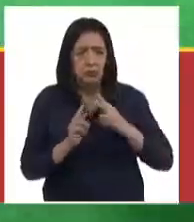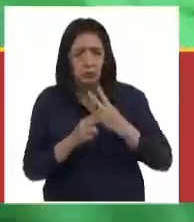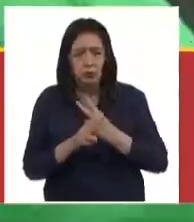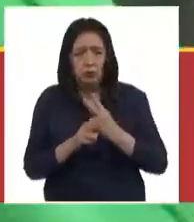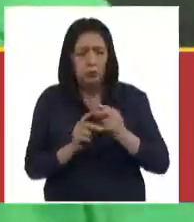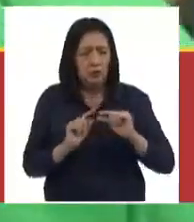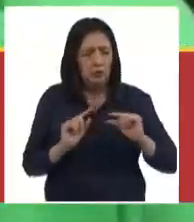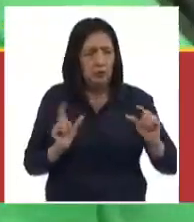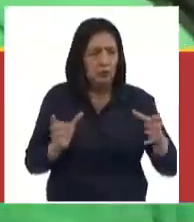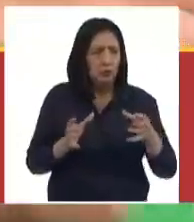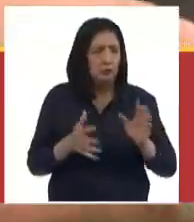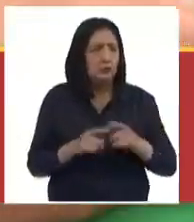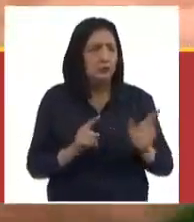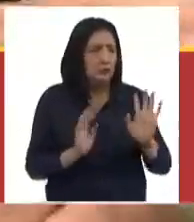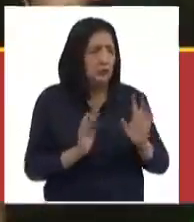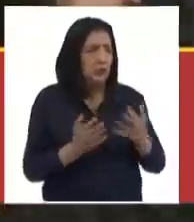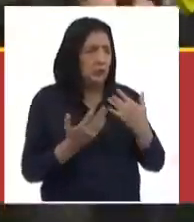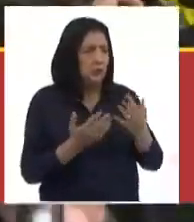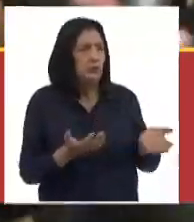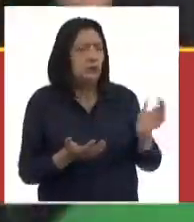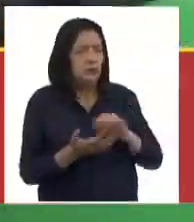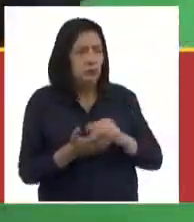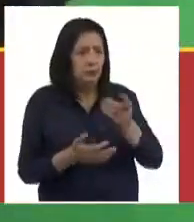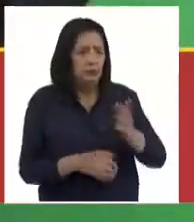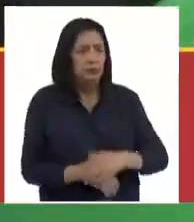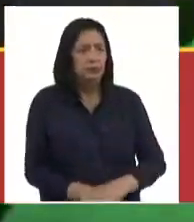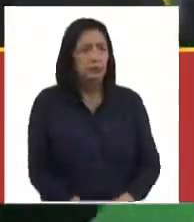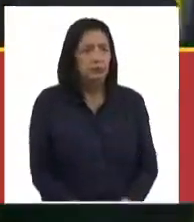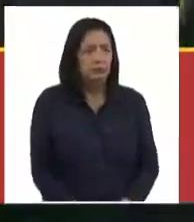intentar conversar nuevamente con él.